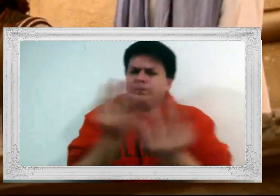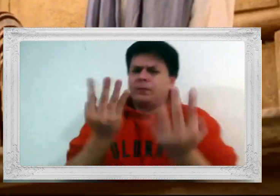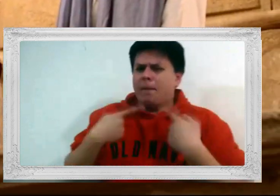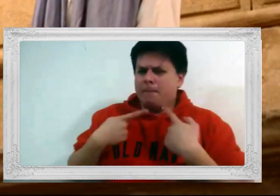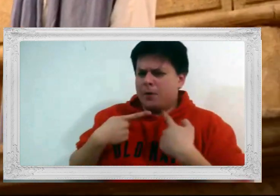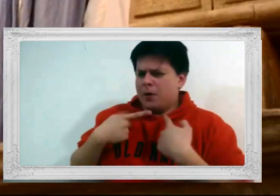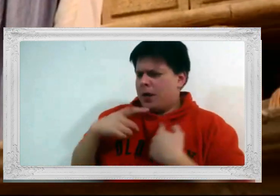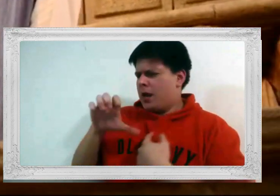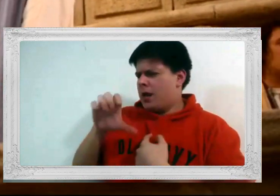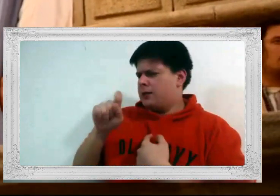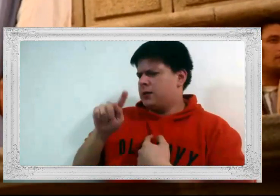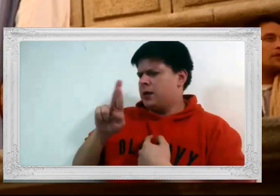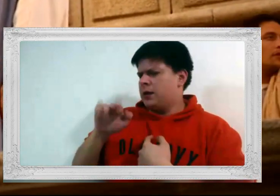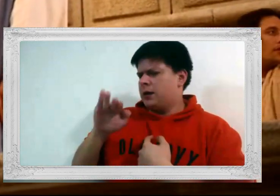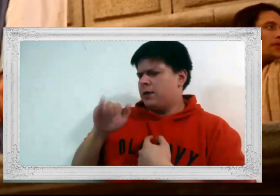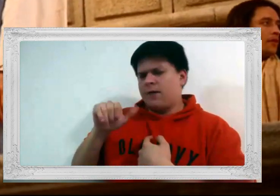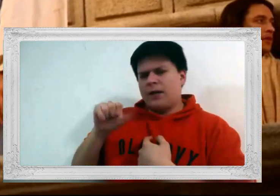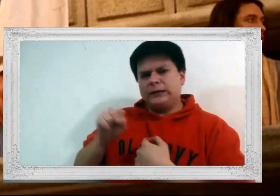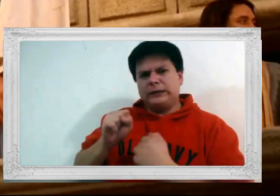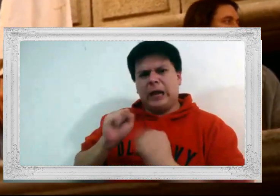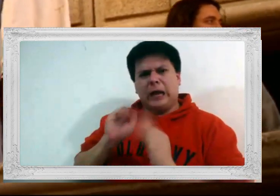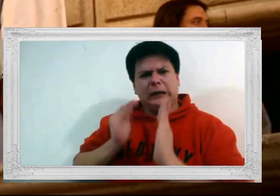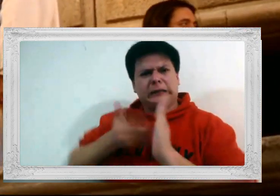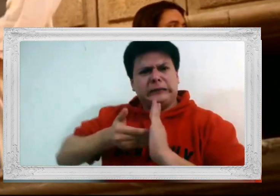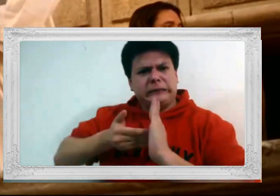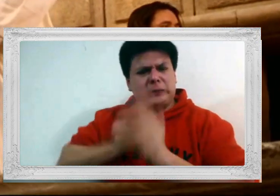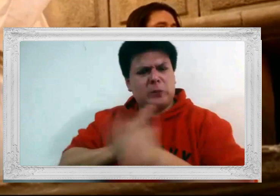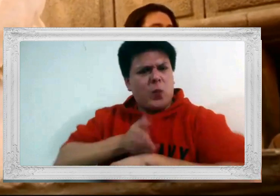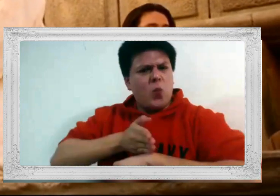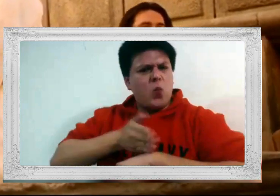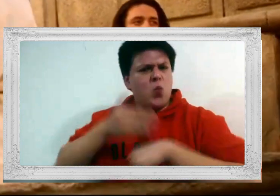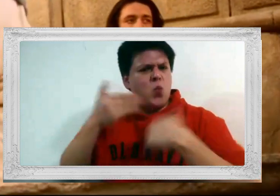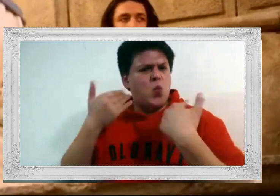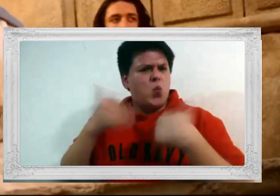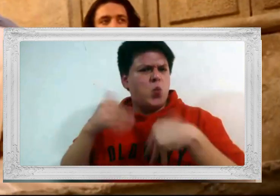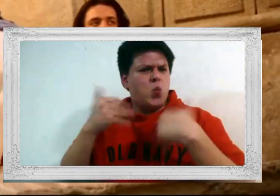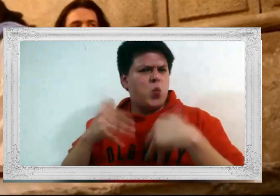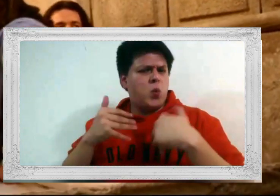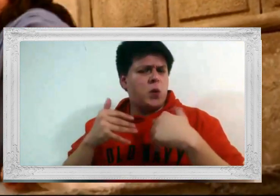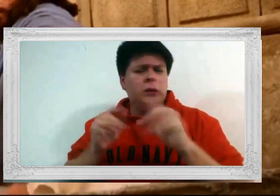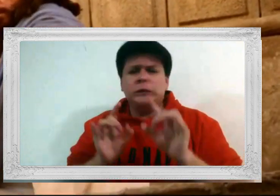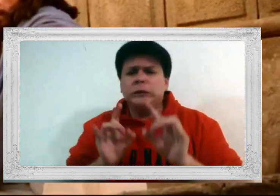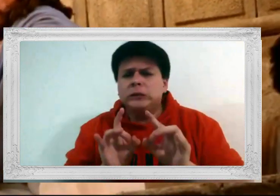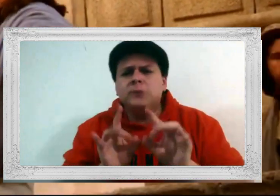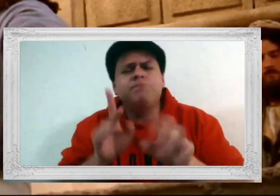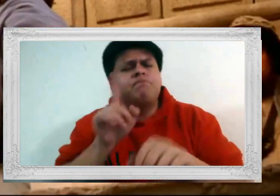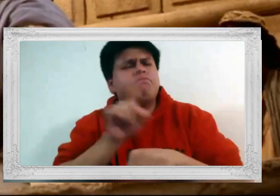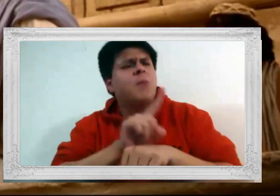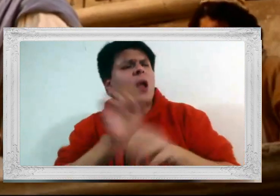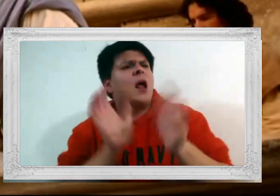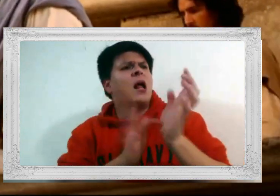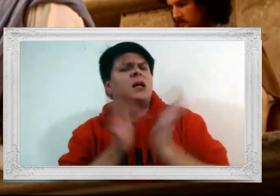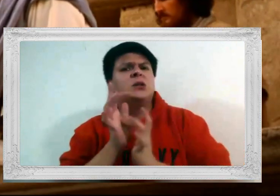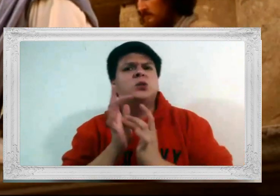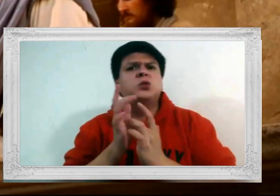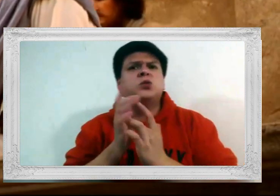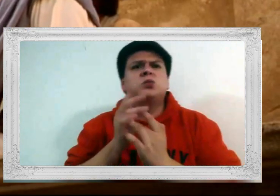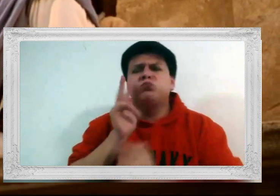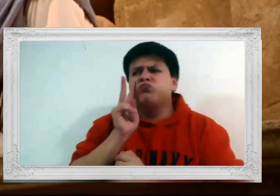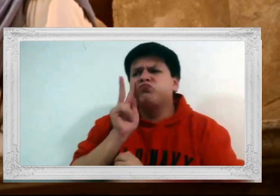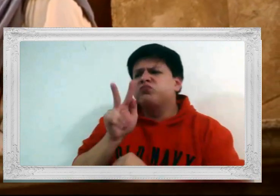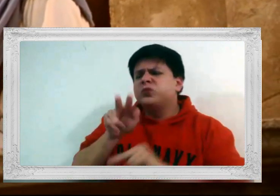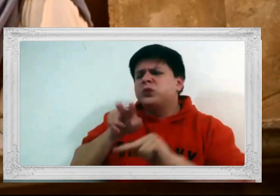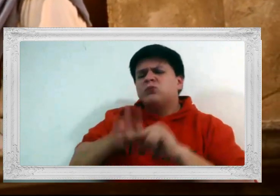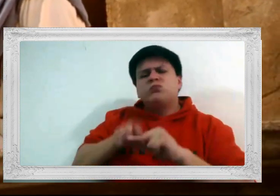En una ocasión, Jesús estaba sentado frente a las alcancías del templo, mirando cómo la gente echaba allí sus